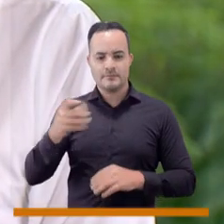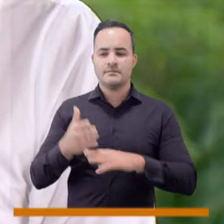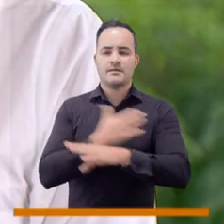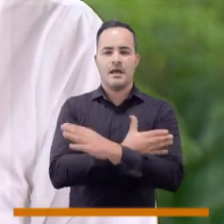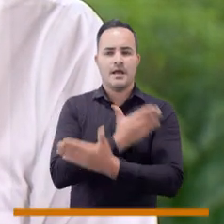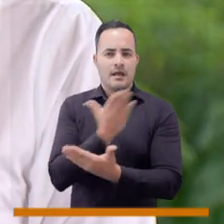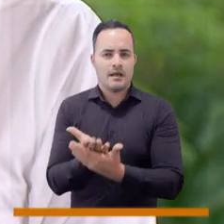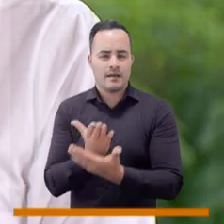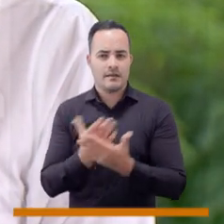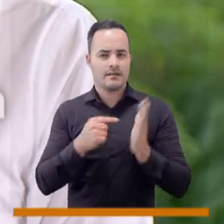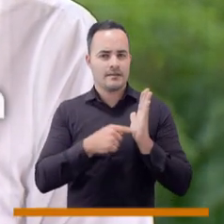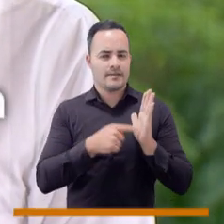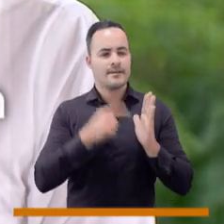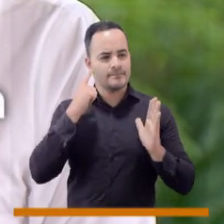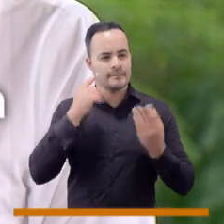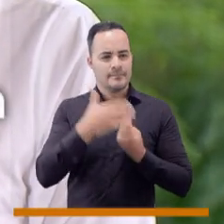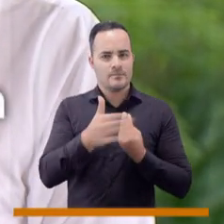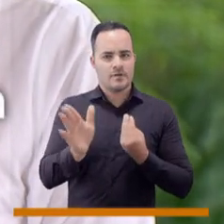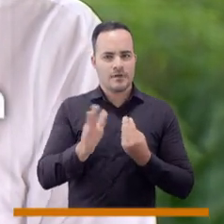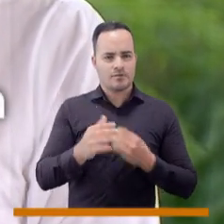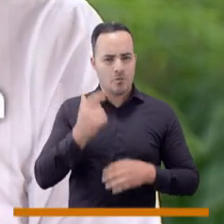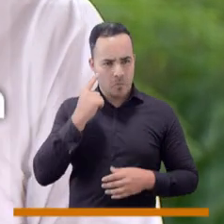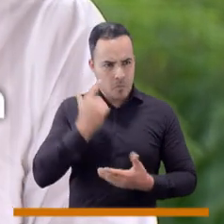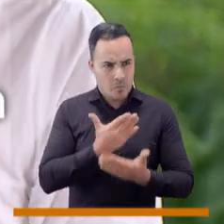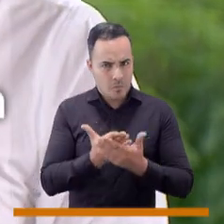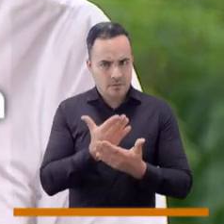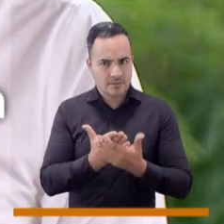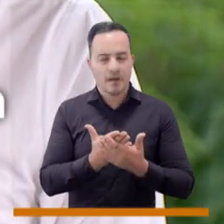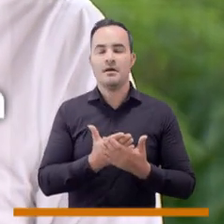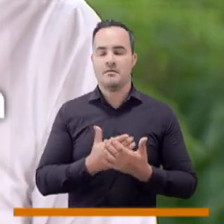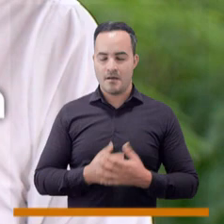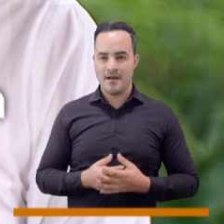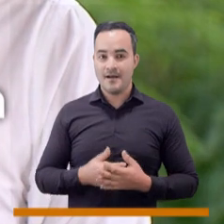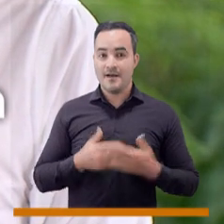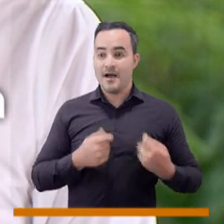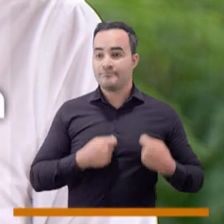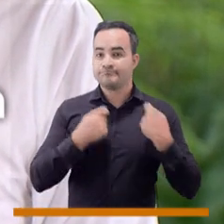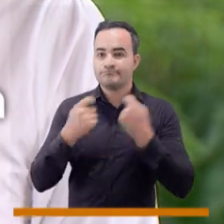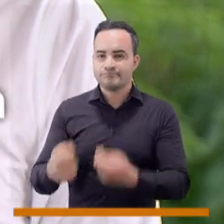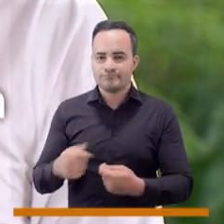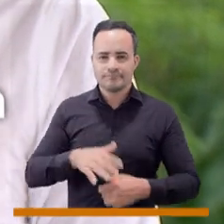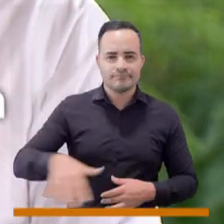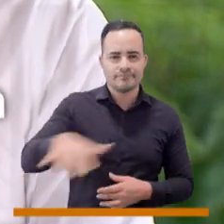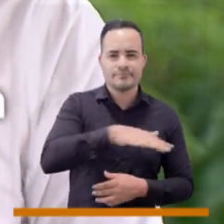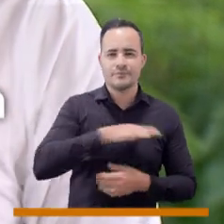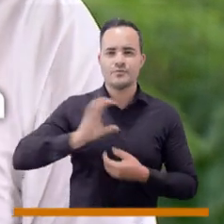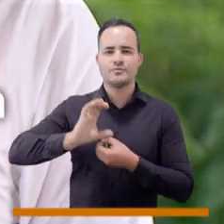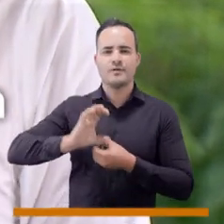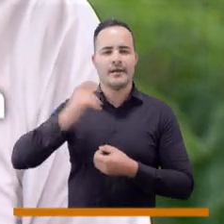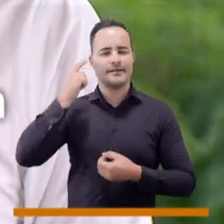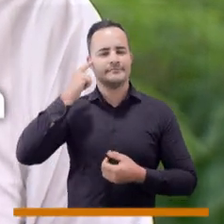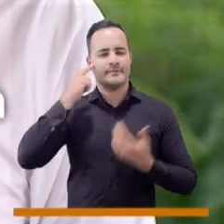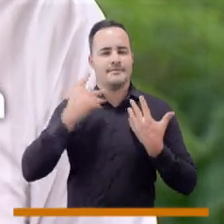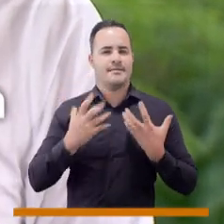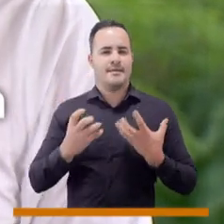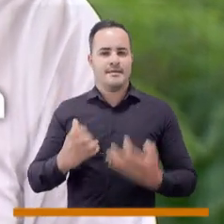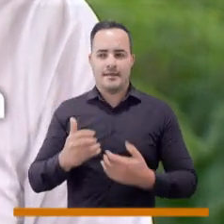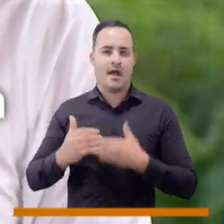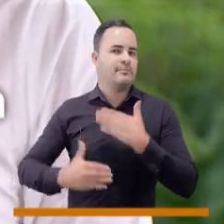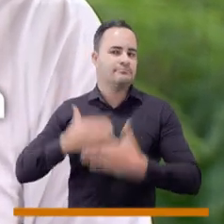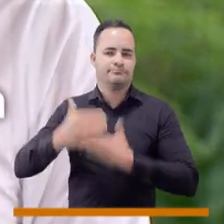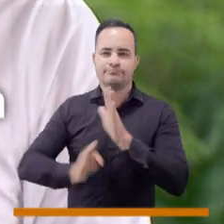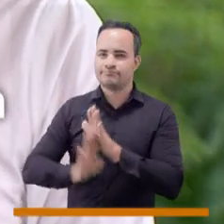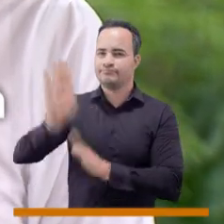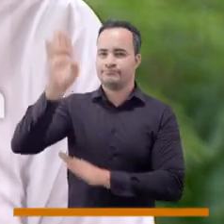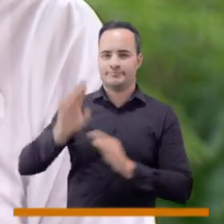propuesta mediante un acto legislativo del Centro Democrático, le permite a la ciudad poderse desarrollar en procesos de